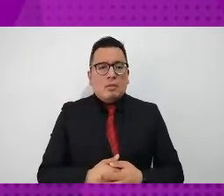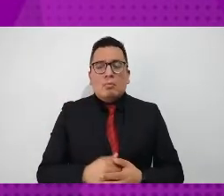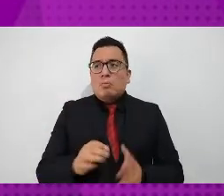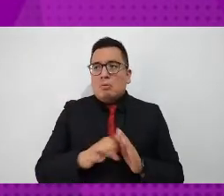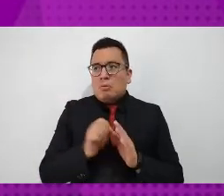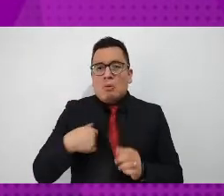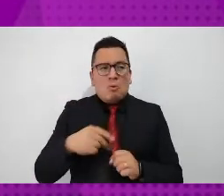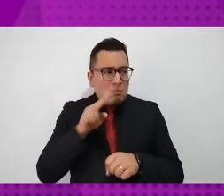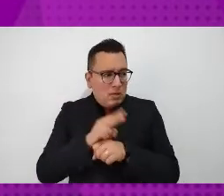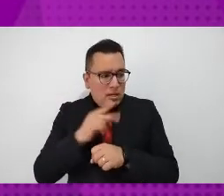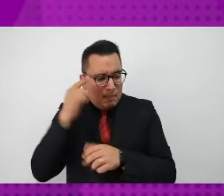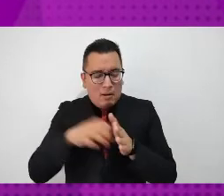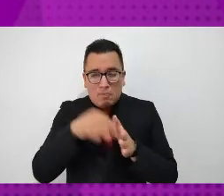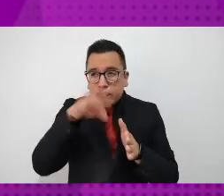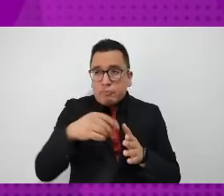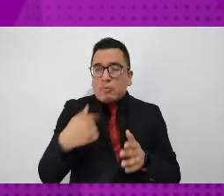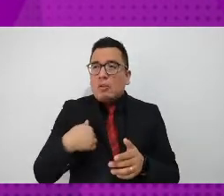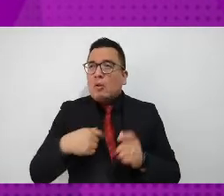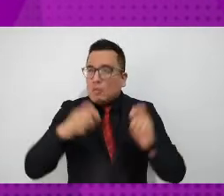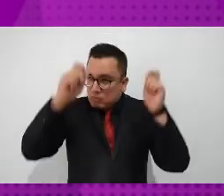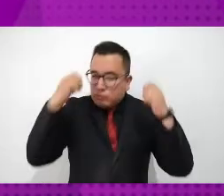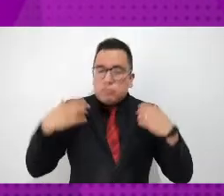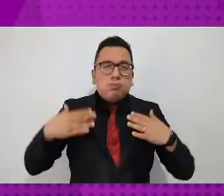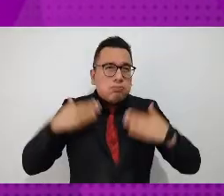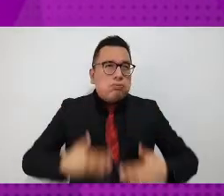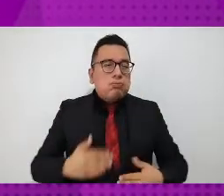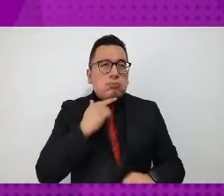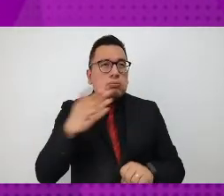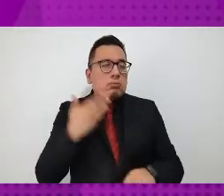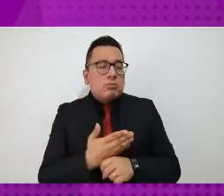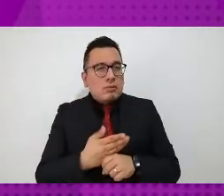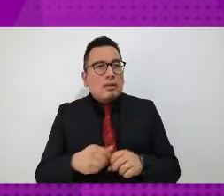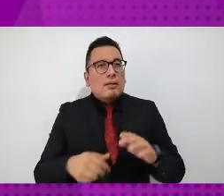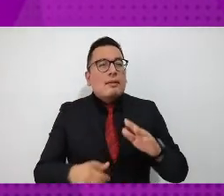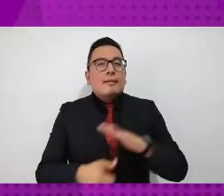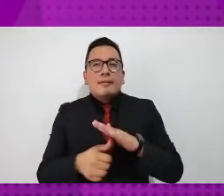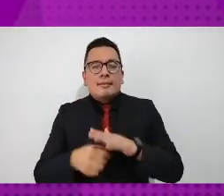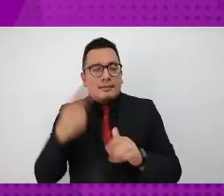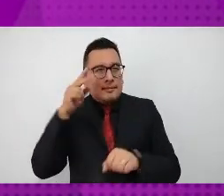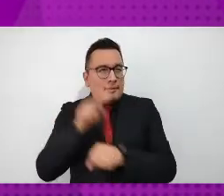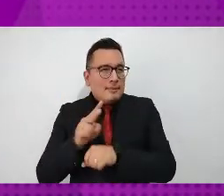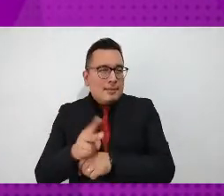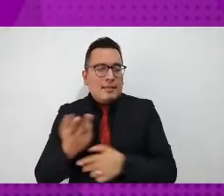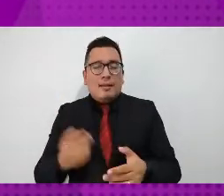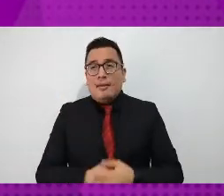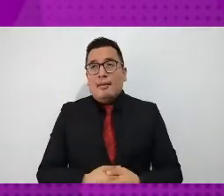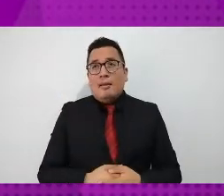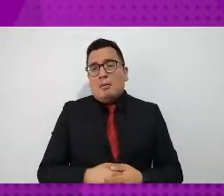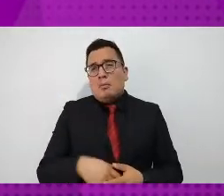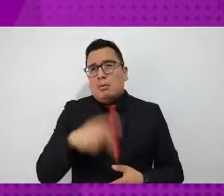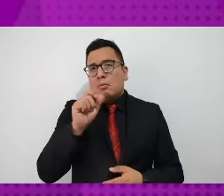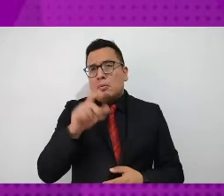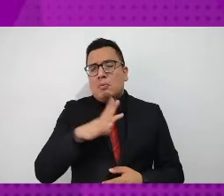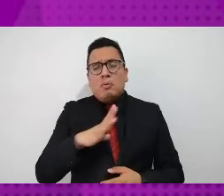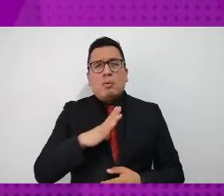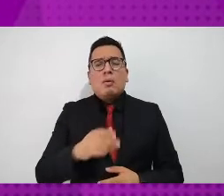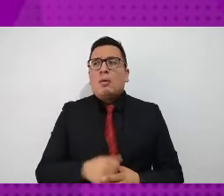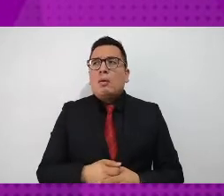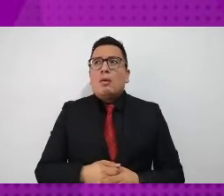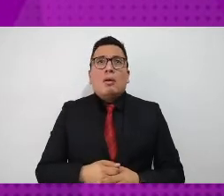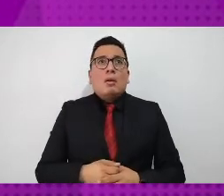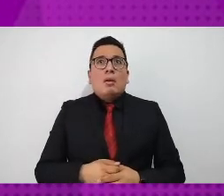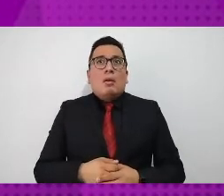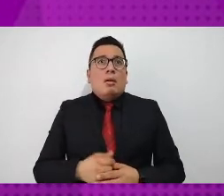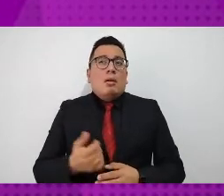observador electoral desde ser funcionario funcionaria de las mesas directivas de casillas pero también pueden serlo desde los organismos desconcentrados